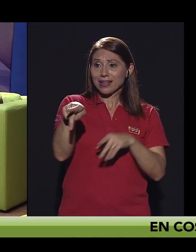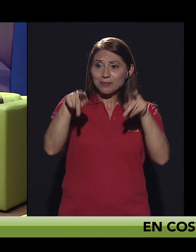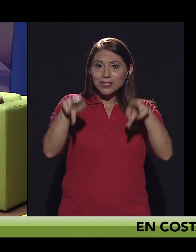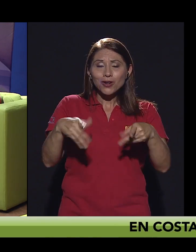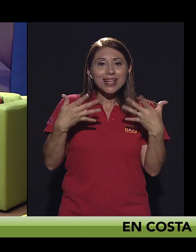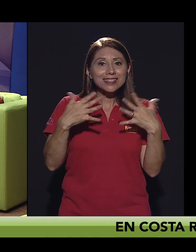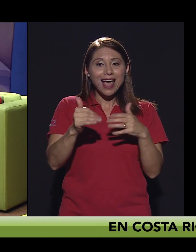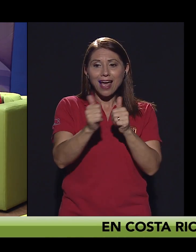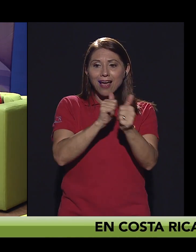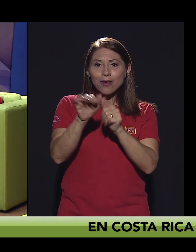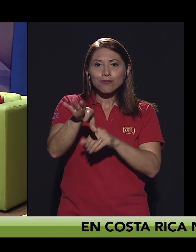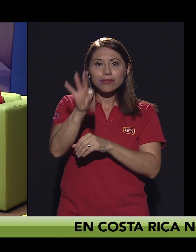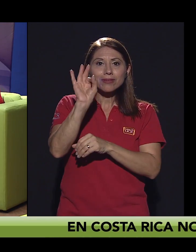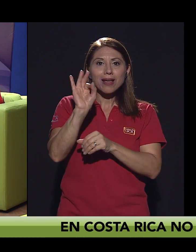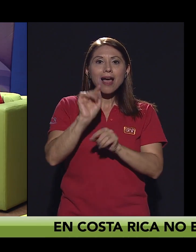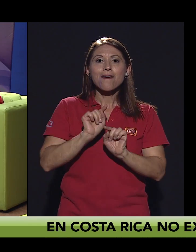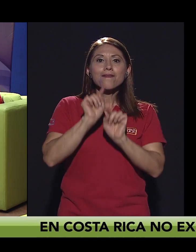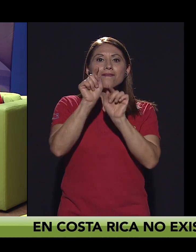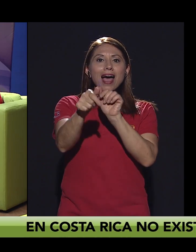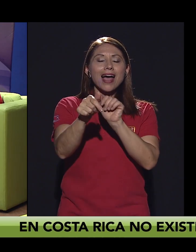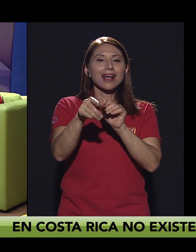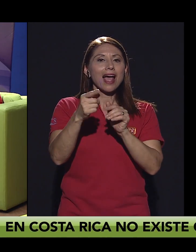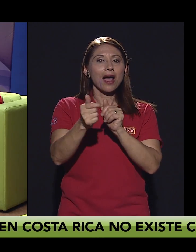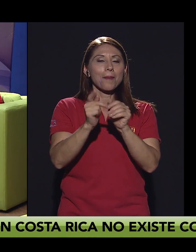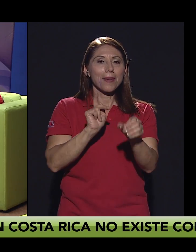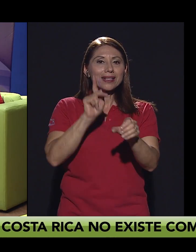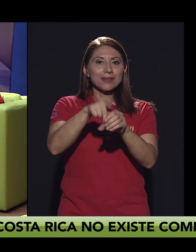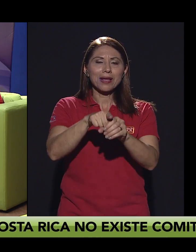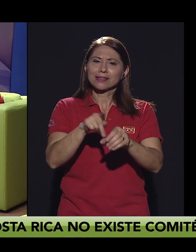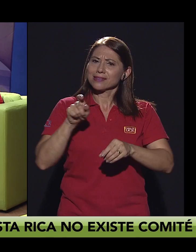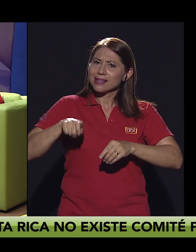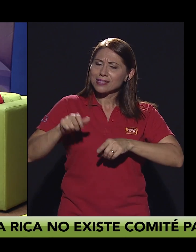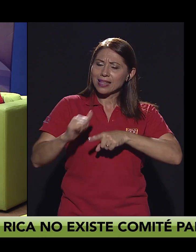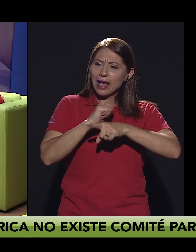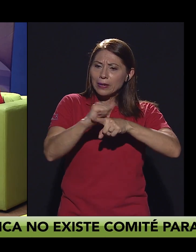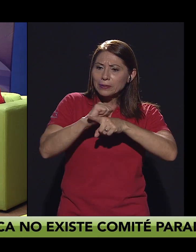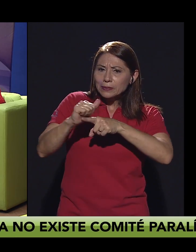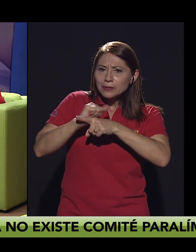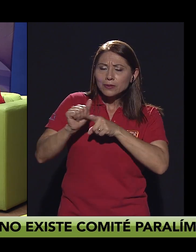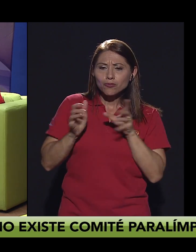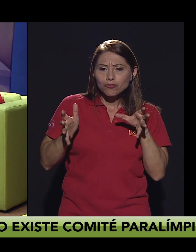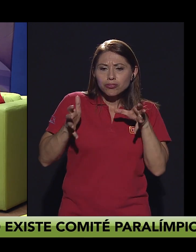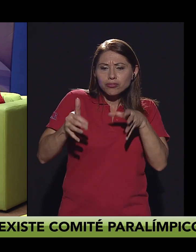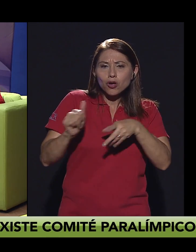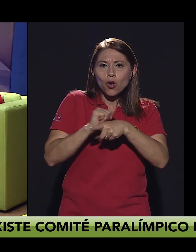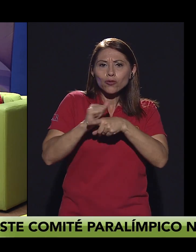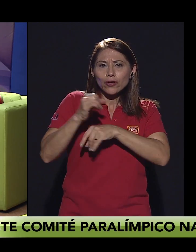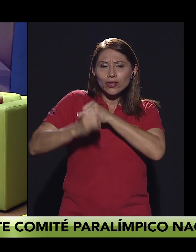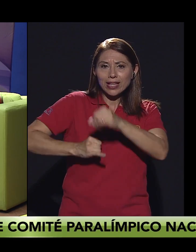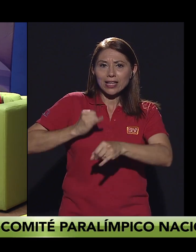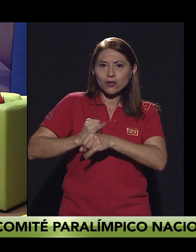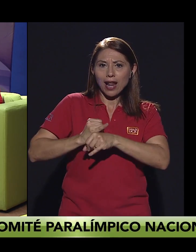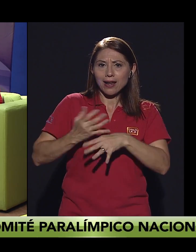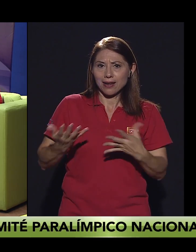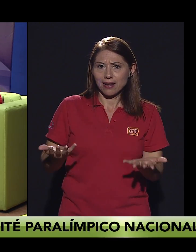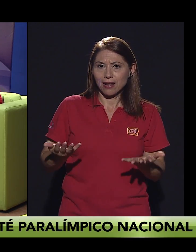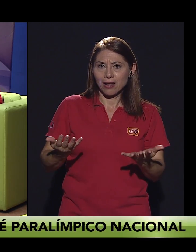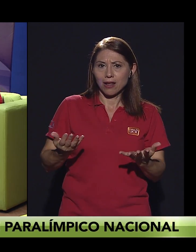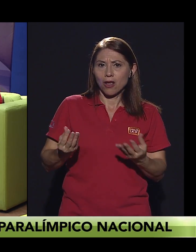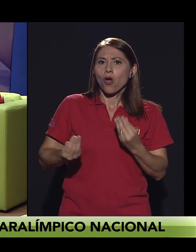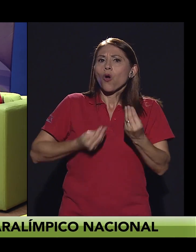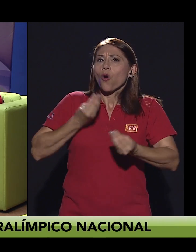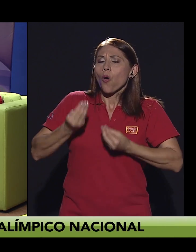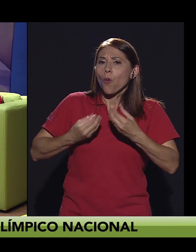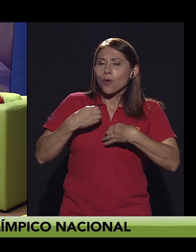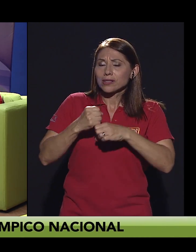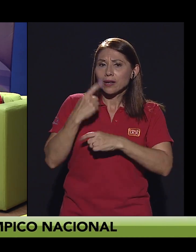clasifican vayan a participar, sino que para ello se necesita entrenamiento, concentración, fogueo internacional. ¿Cómo lidiar? Porque